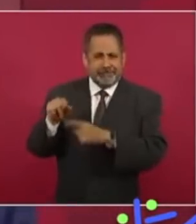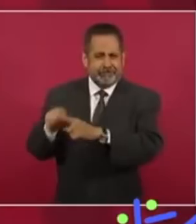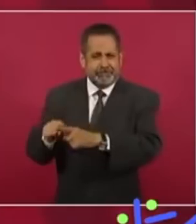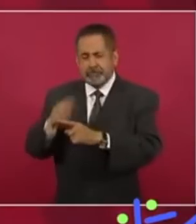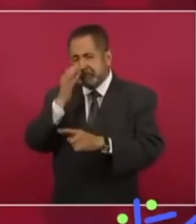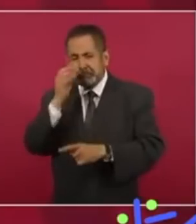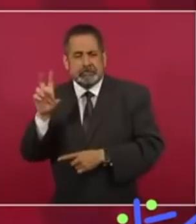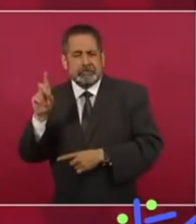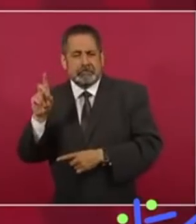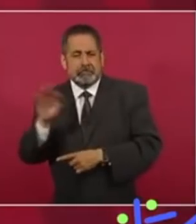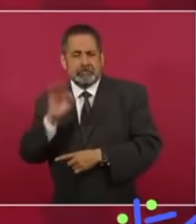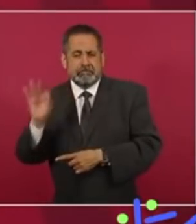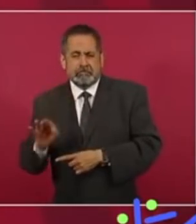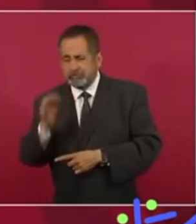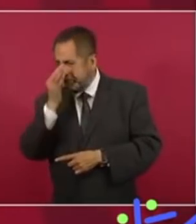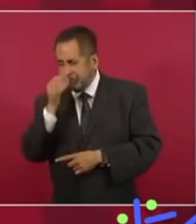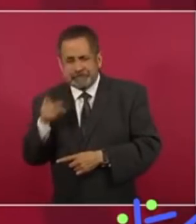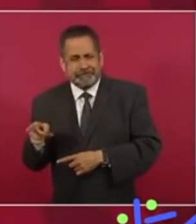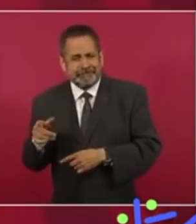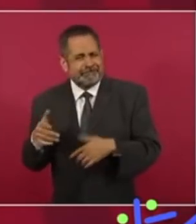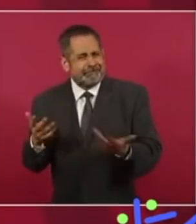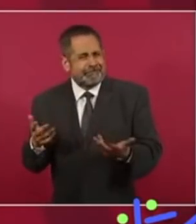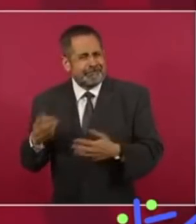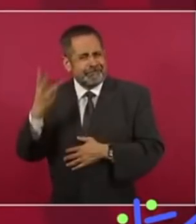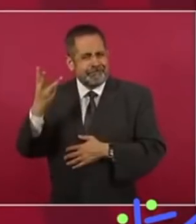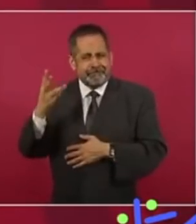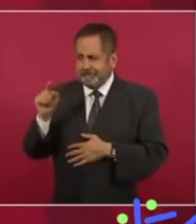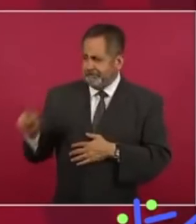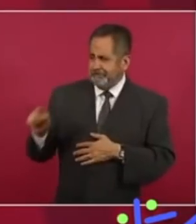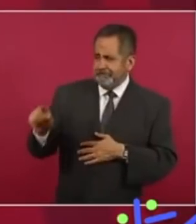30% de su capacidad. Las 3 hidroeléctricas